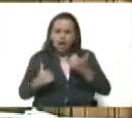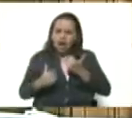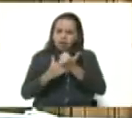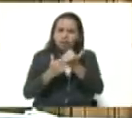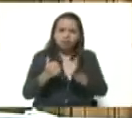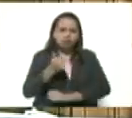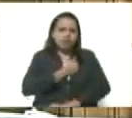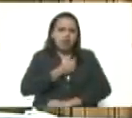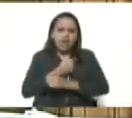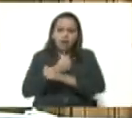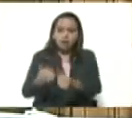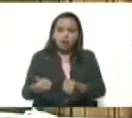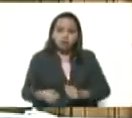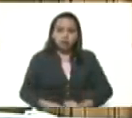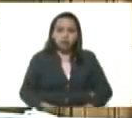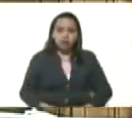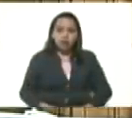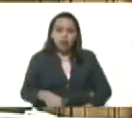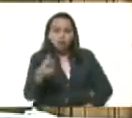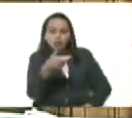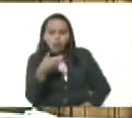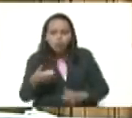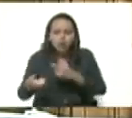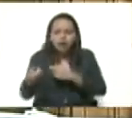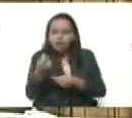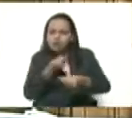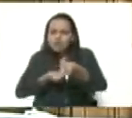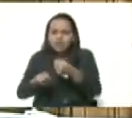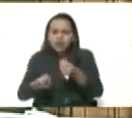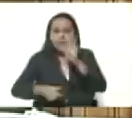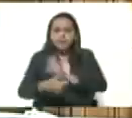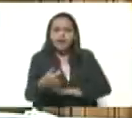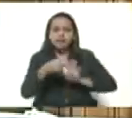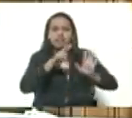amor, sacando recursos de donde no hay, a más de